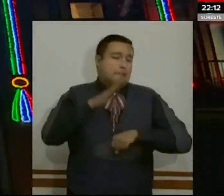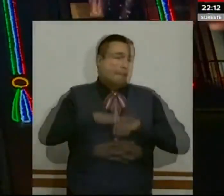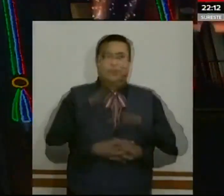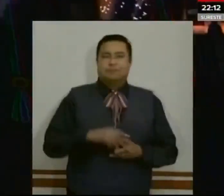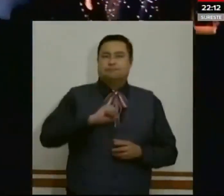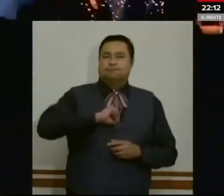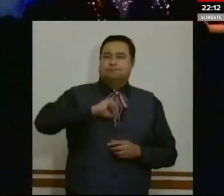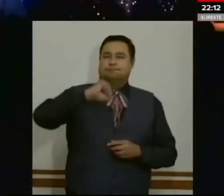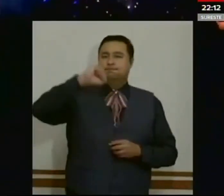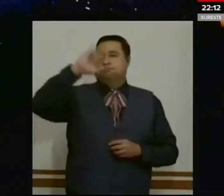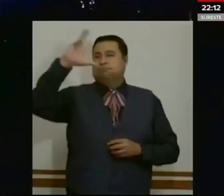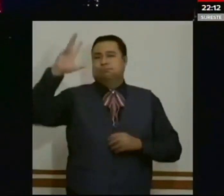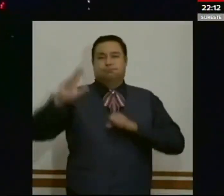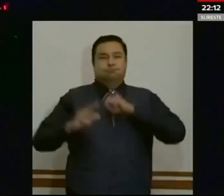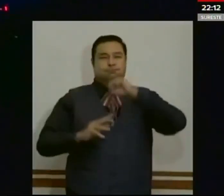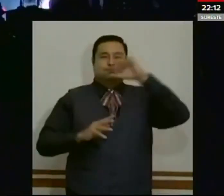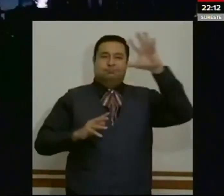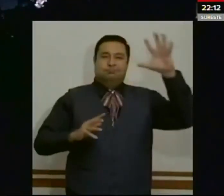de la pirotecnia.